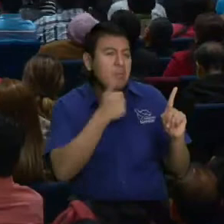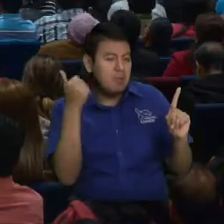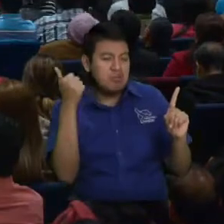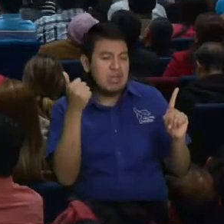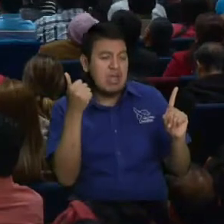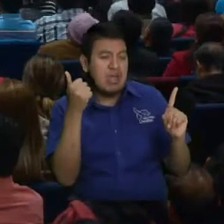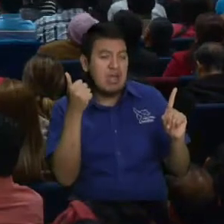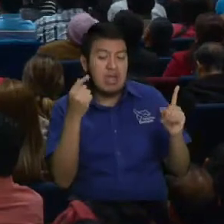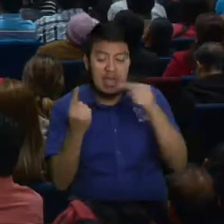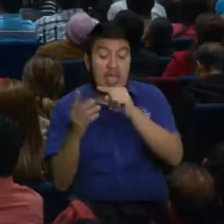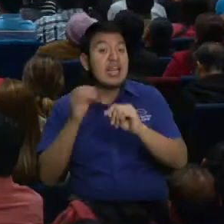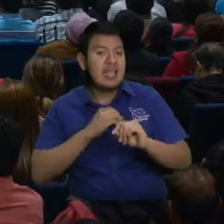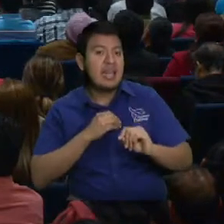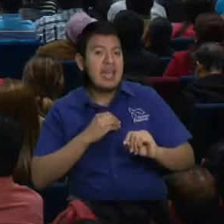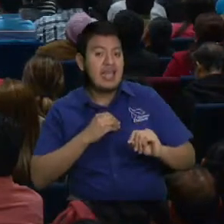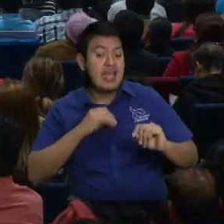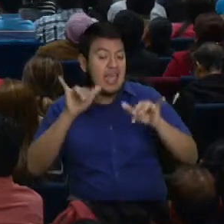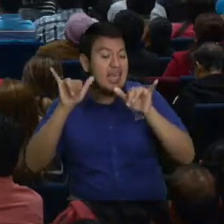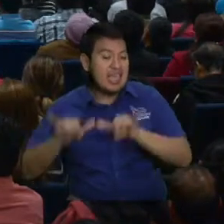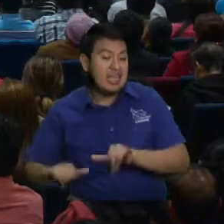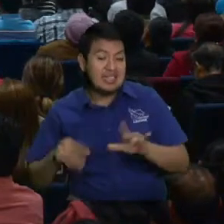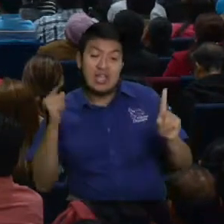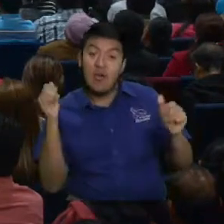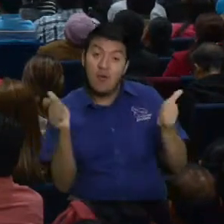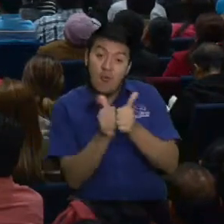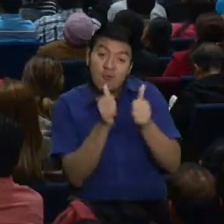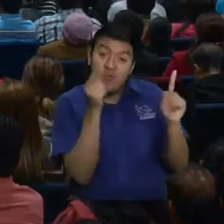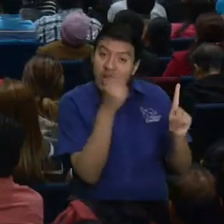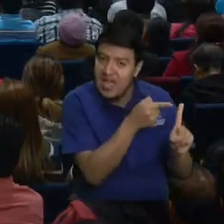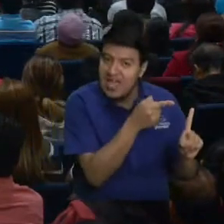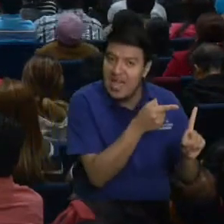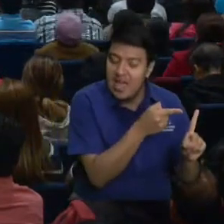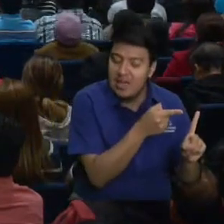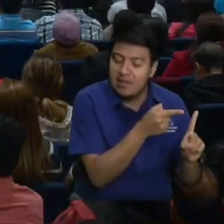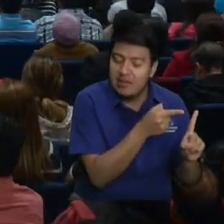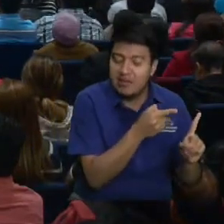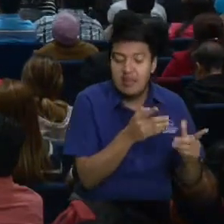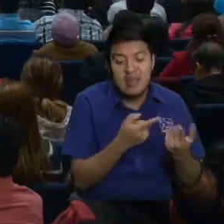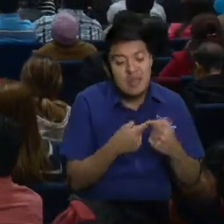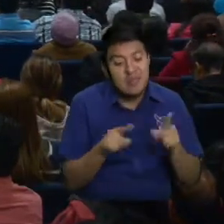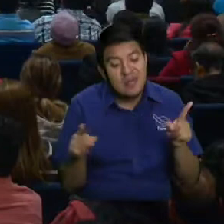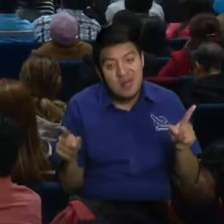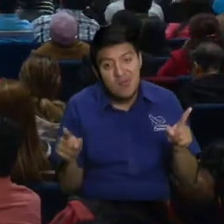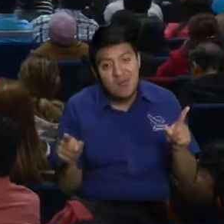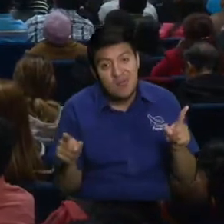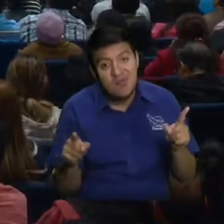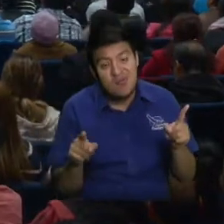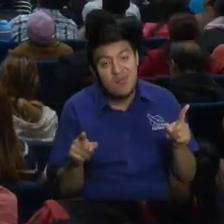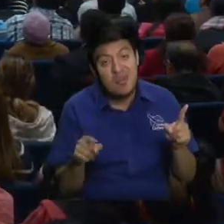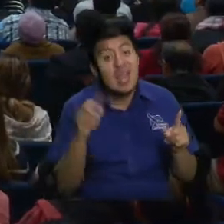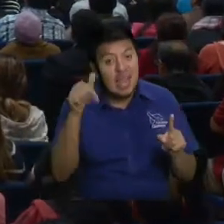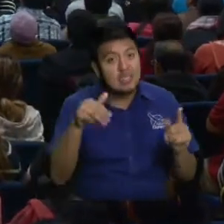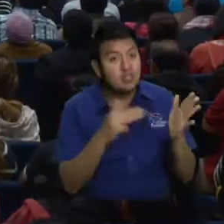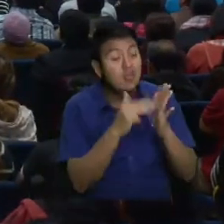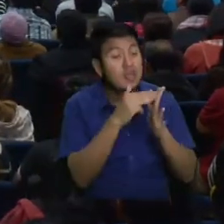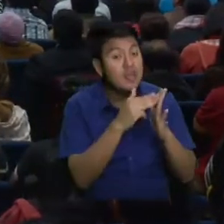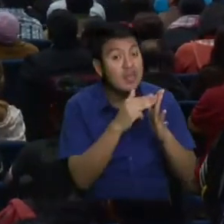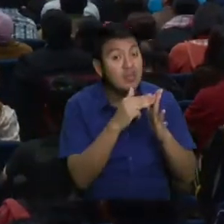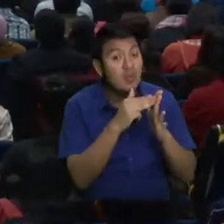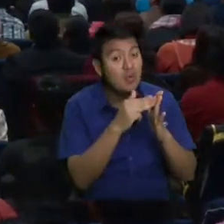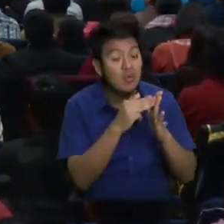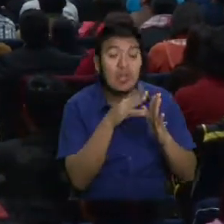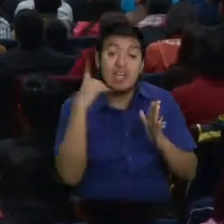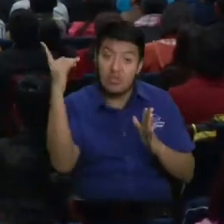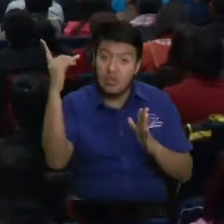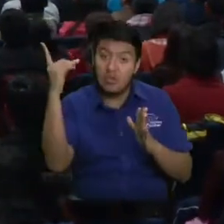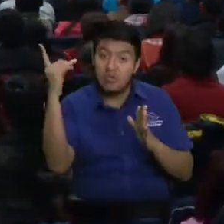Porque ella le dice, no, no, no, porque tú no eres cristiano. Ah, yo acepto a Cristo, le dice él. No, no, no, tienes que dar muestras de